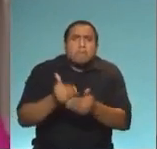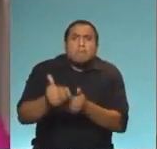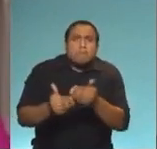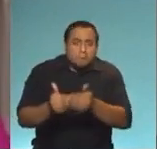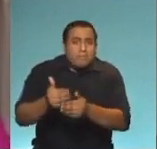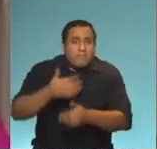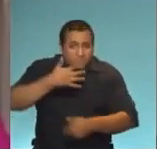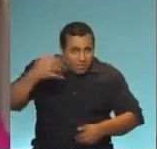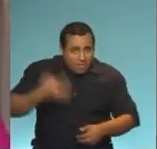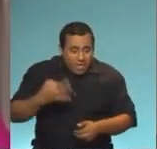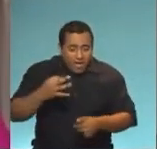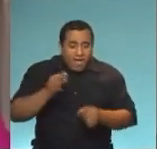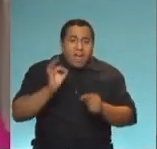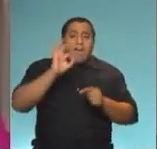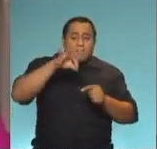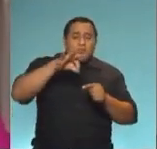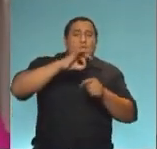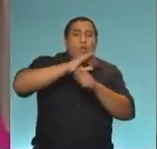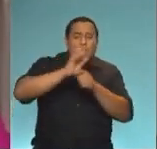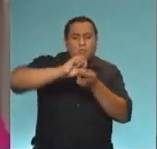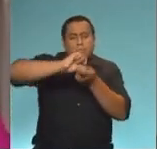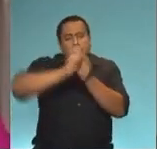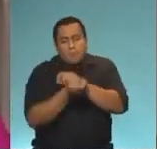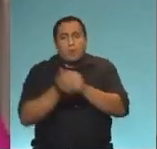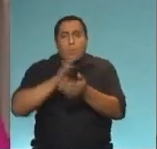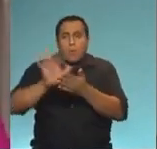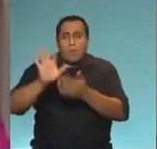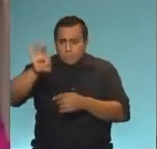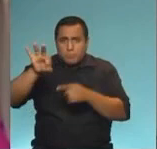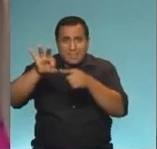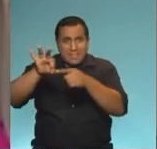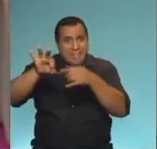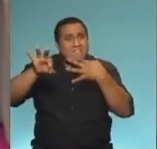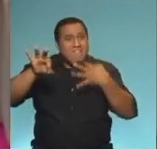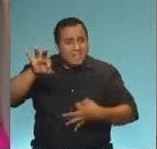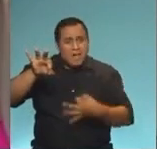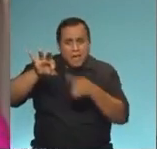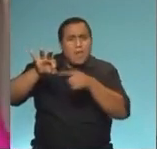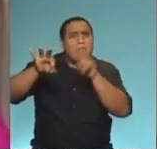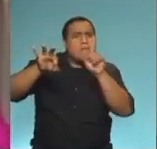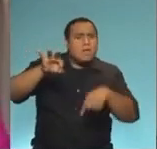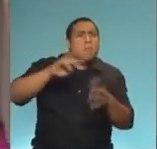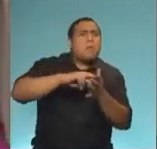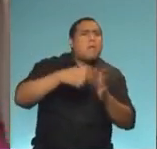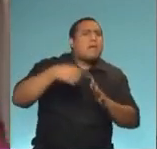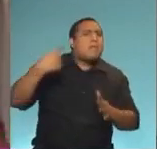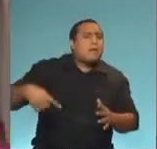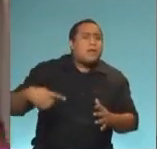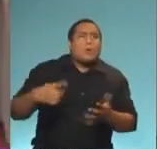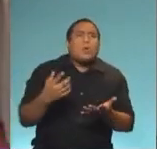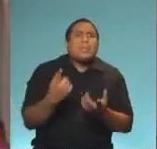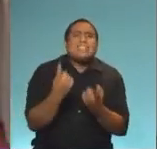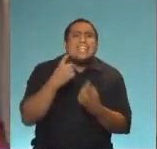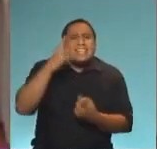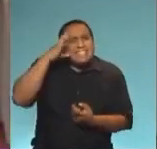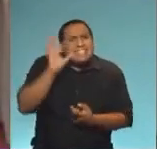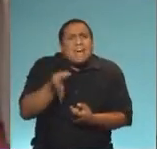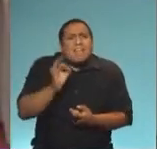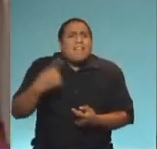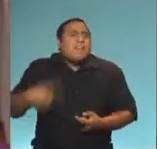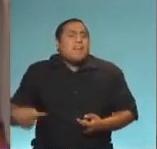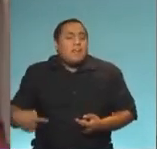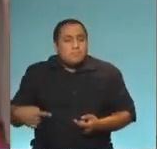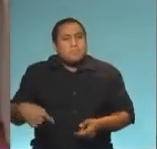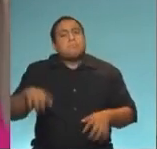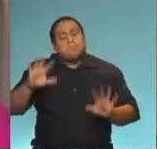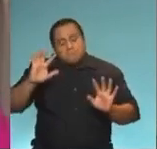está circulando en el país y cuáles serían los inconvenientes que esto podría generar o si hay algo particular que tenemos que saber. Así que es así como